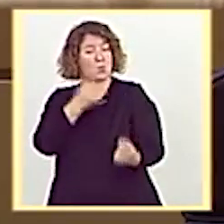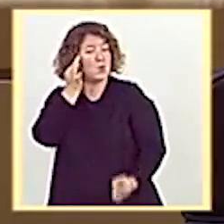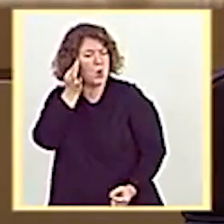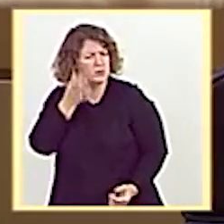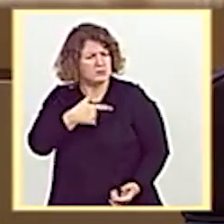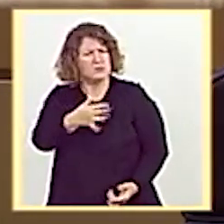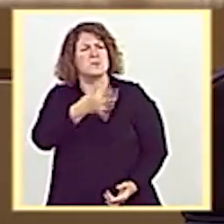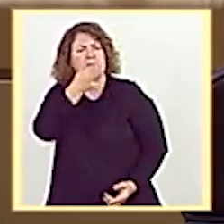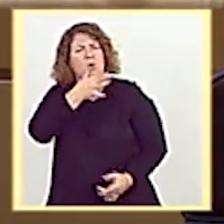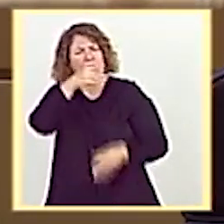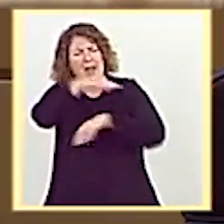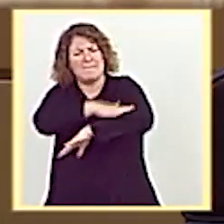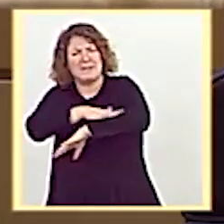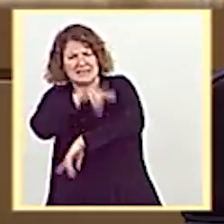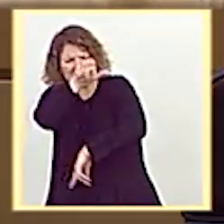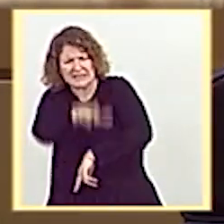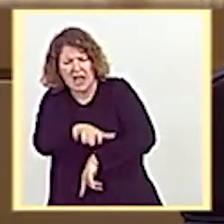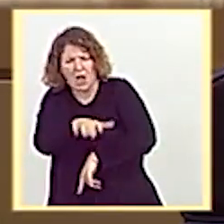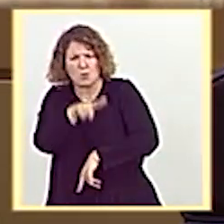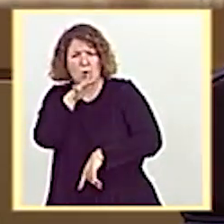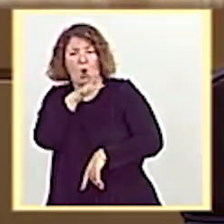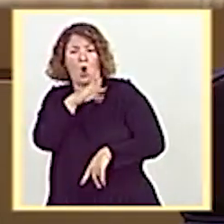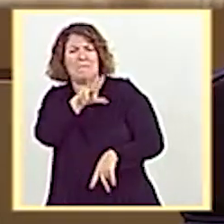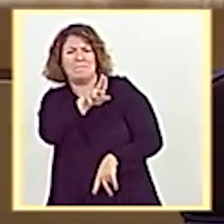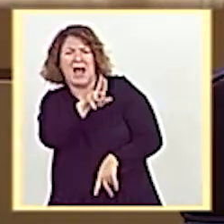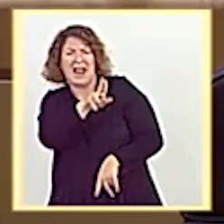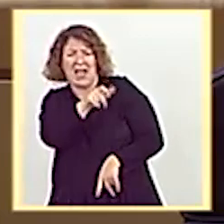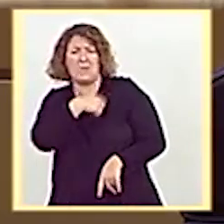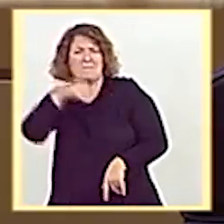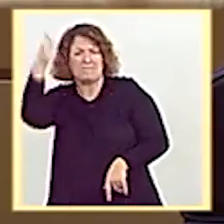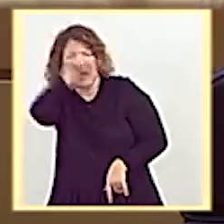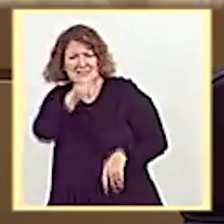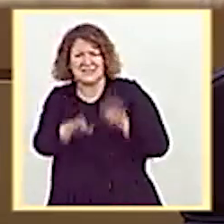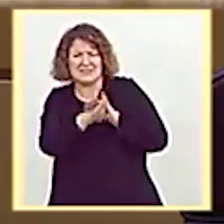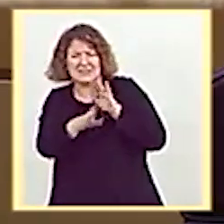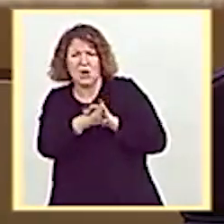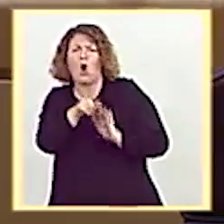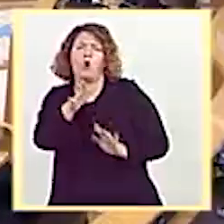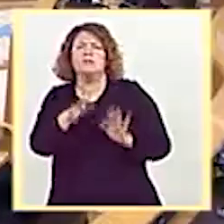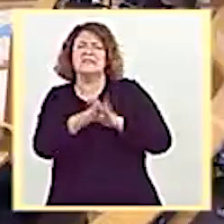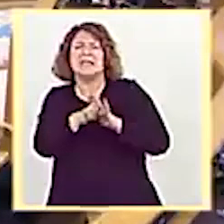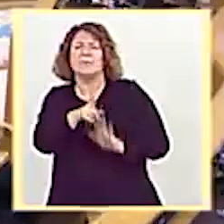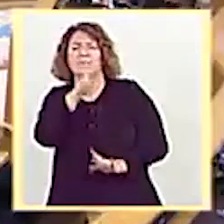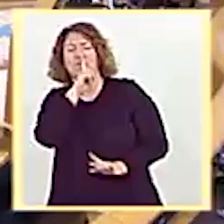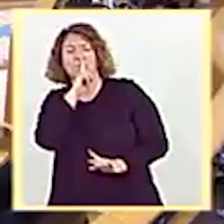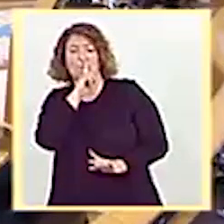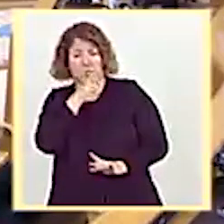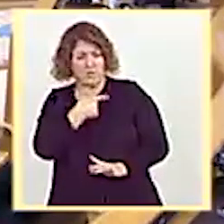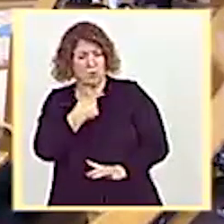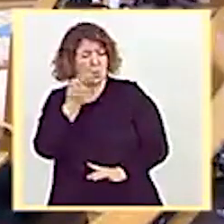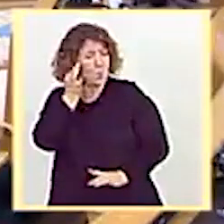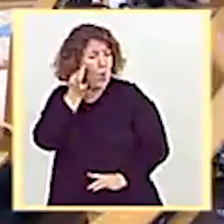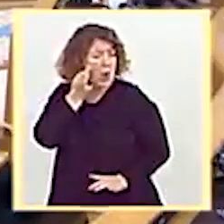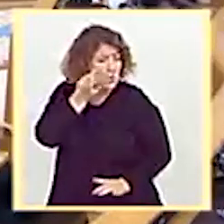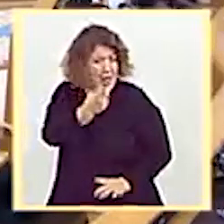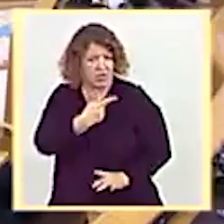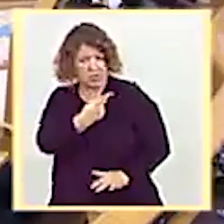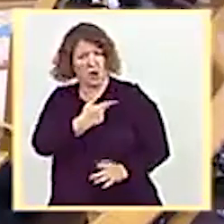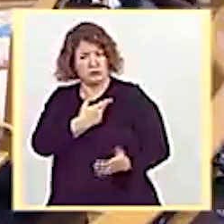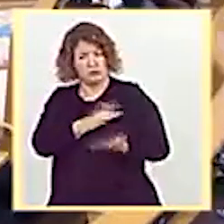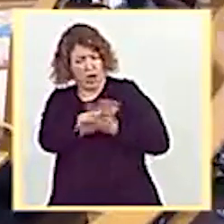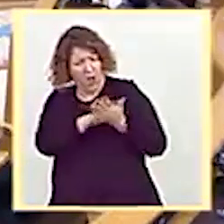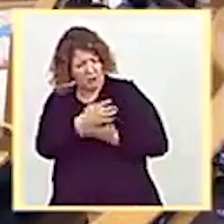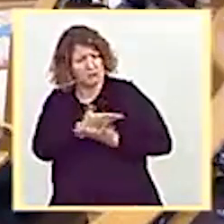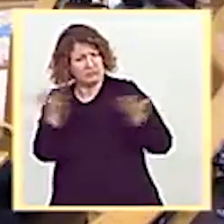¿siente vergüenza usted por compartir su vida con un machista o va a seguir callada? De mujer a mujer, señora